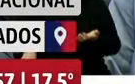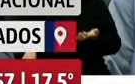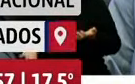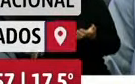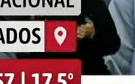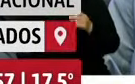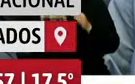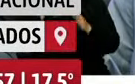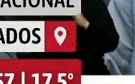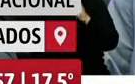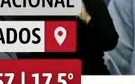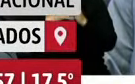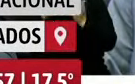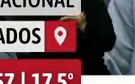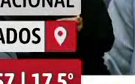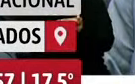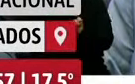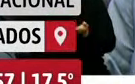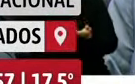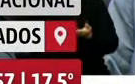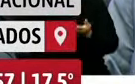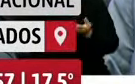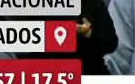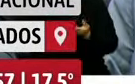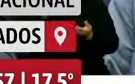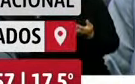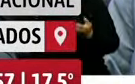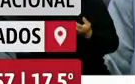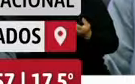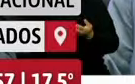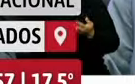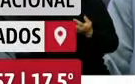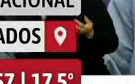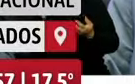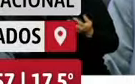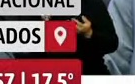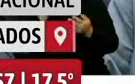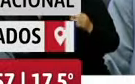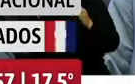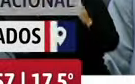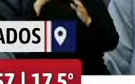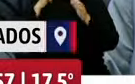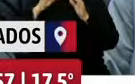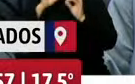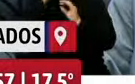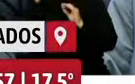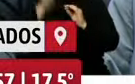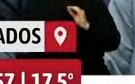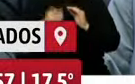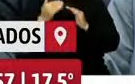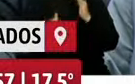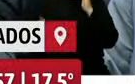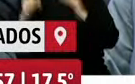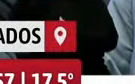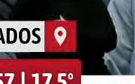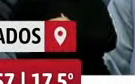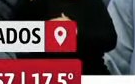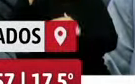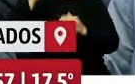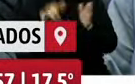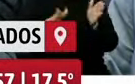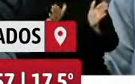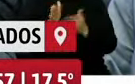daño al bolsillo de una parte de de la clase media me gustaría que que escucháramos juntos y que la gente compartiera el pedacito